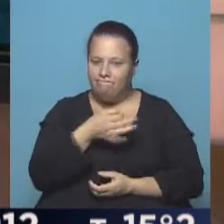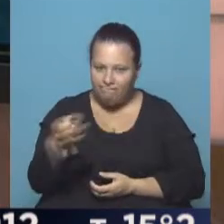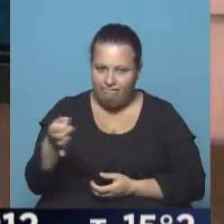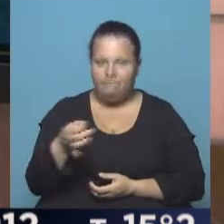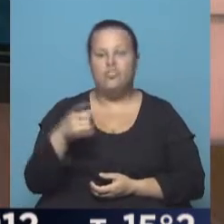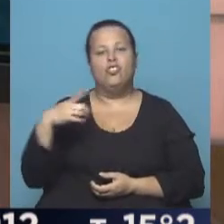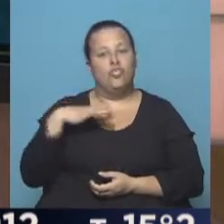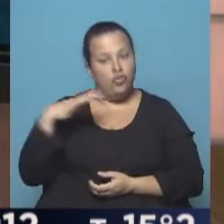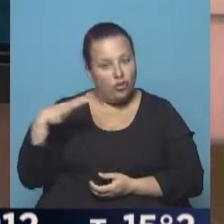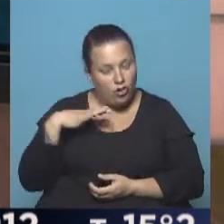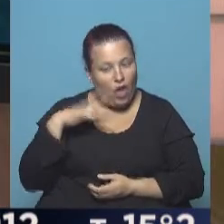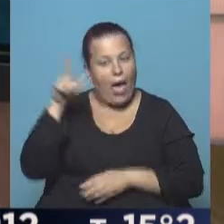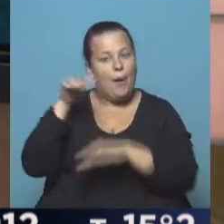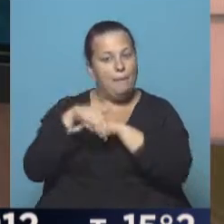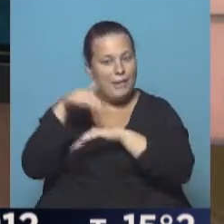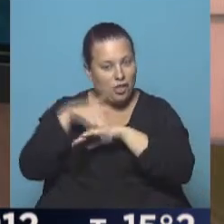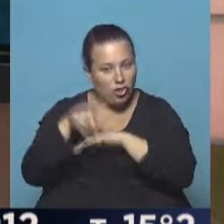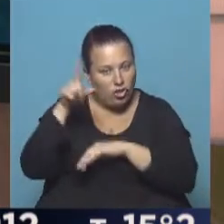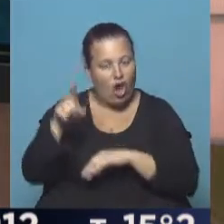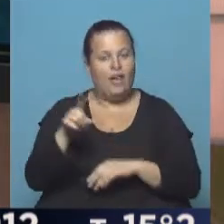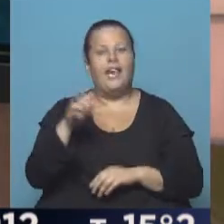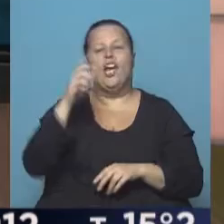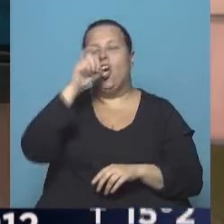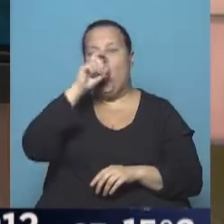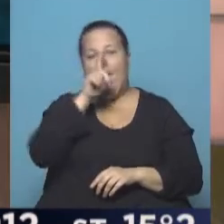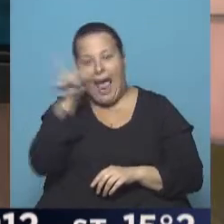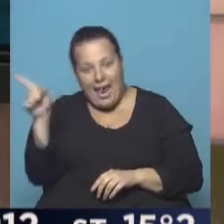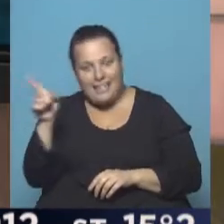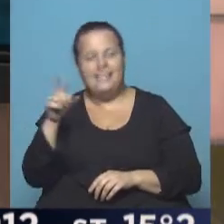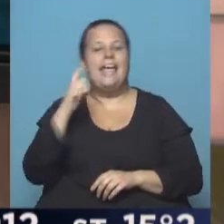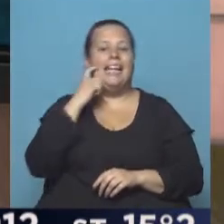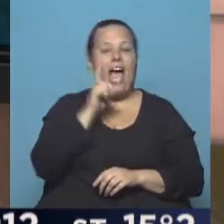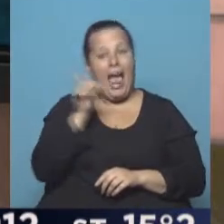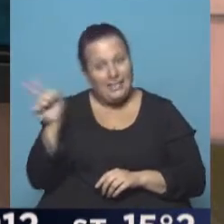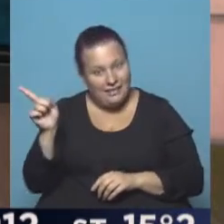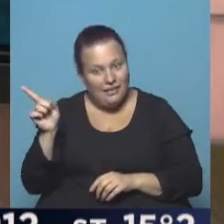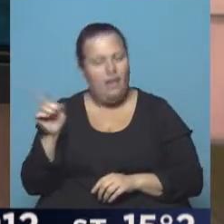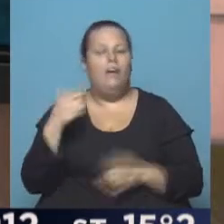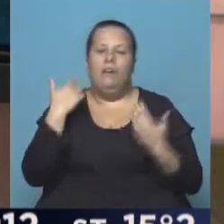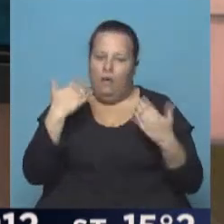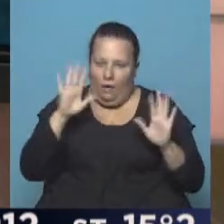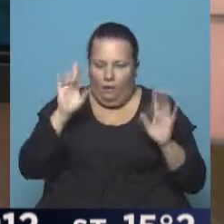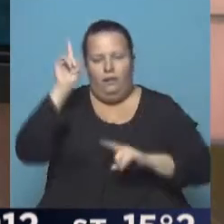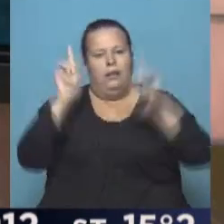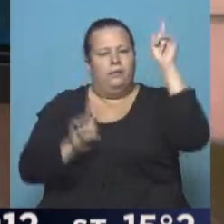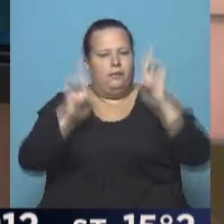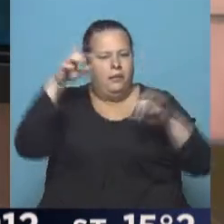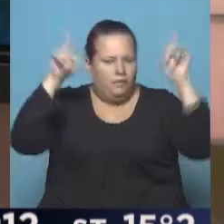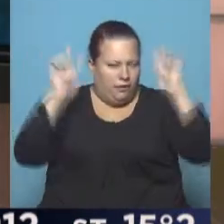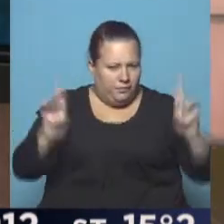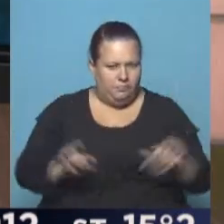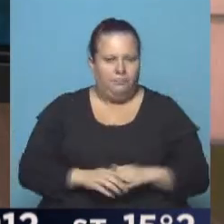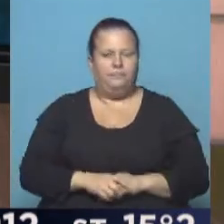Efectivamente, todavía en Misiones, en este de Corrientes, este de Entre Ríos, hay probabilidad de alguna tormenta.